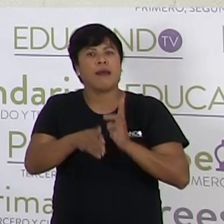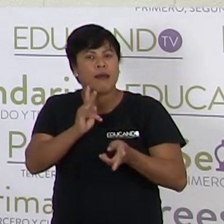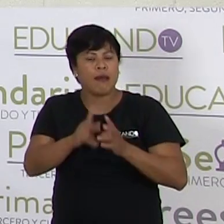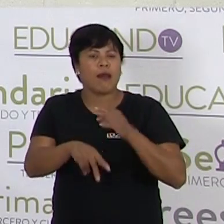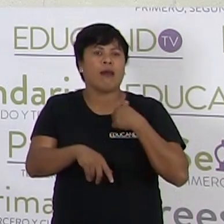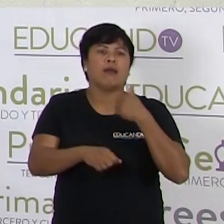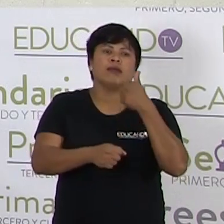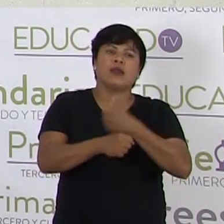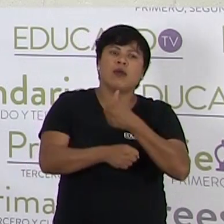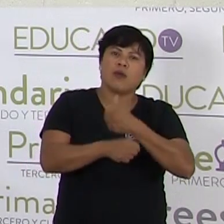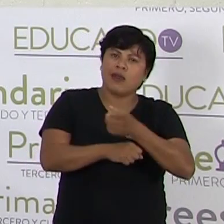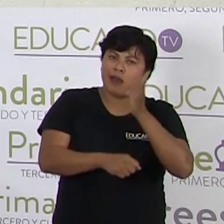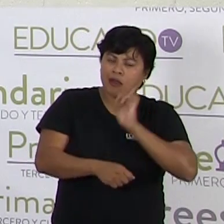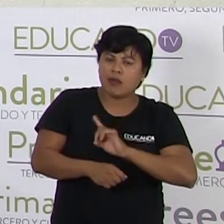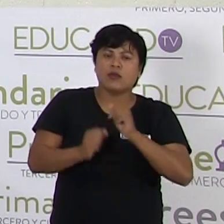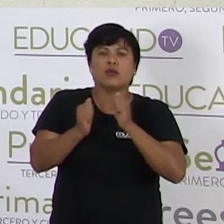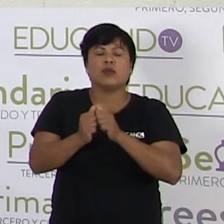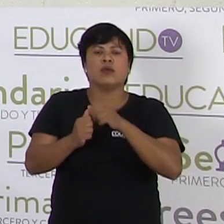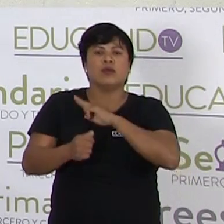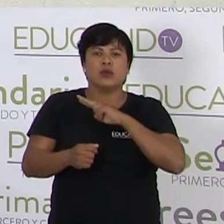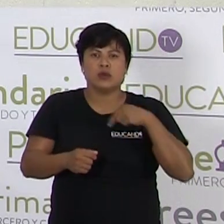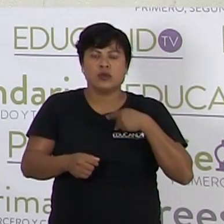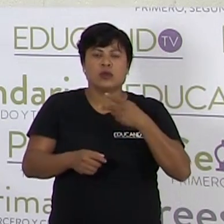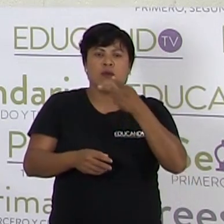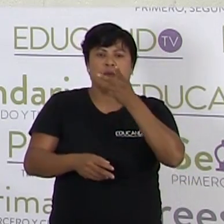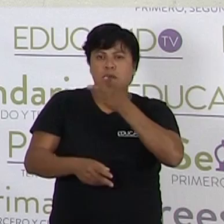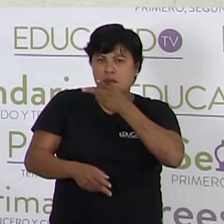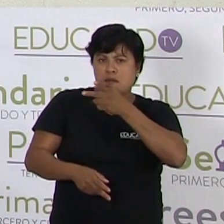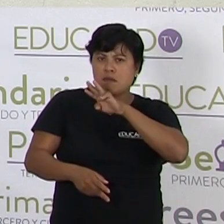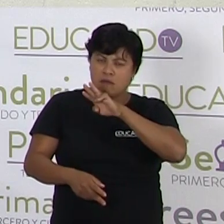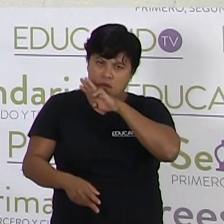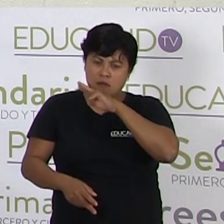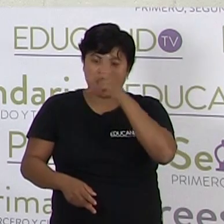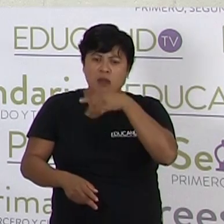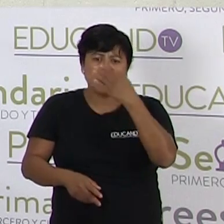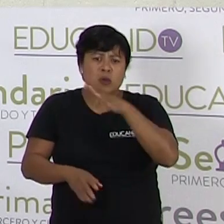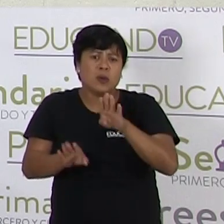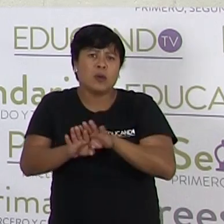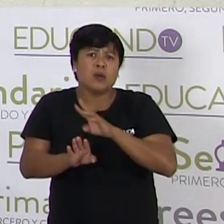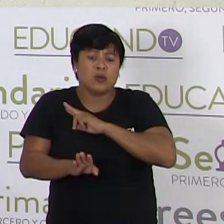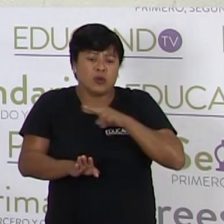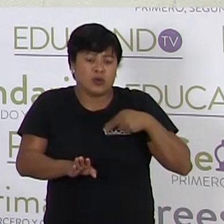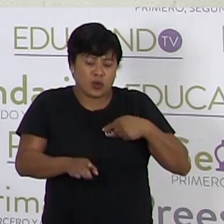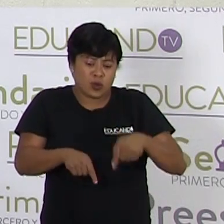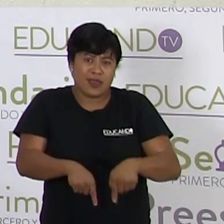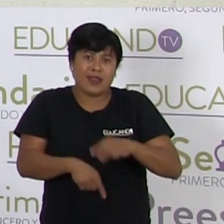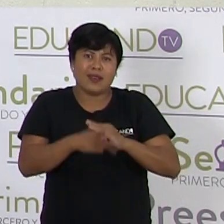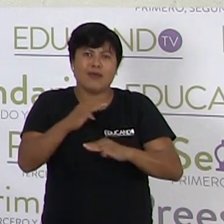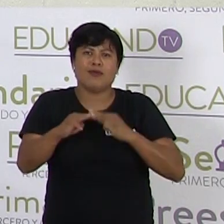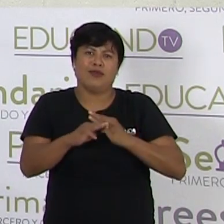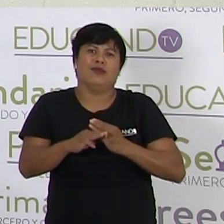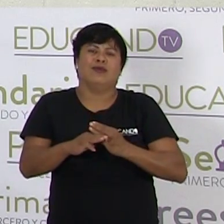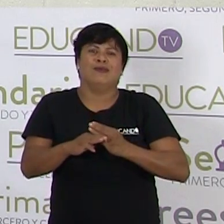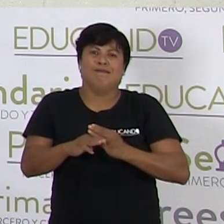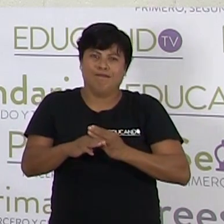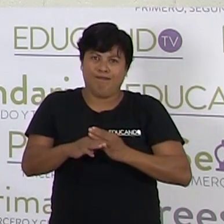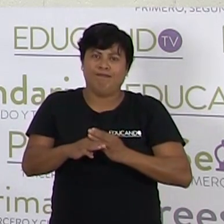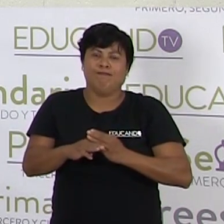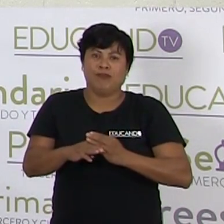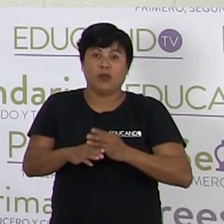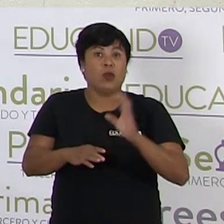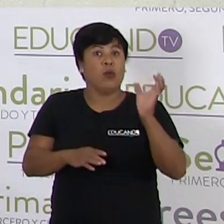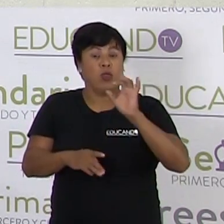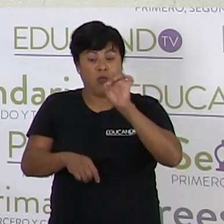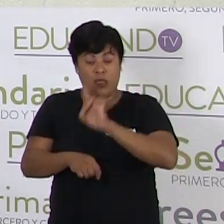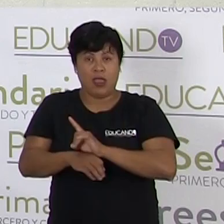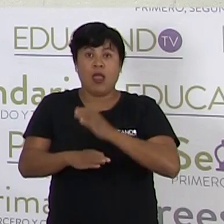nuestros abuelos, con nuestros papás, para saber cómo es que nosotros llegamos a este mundo. El día